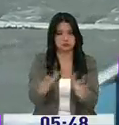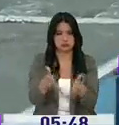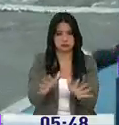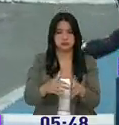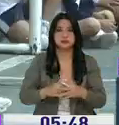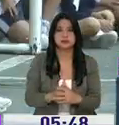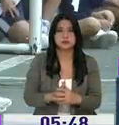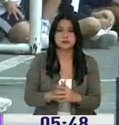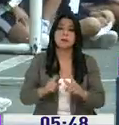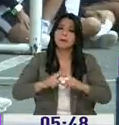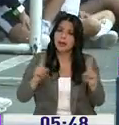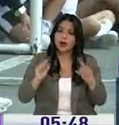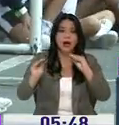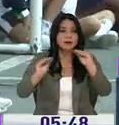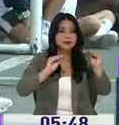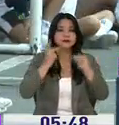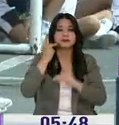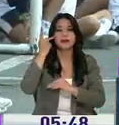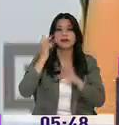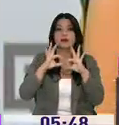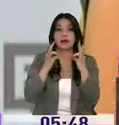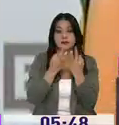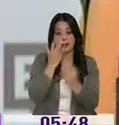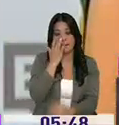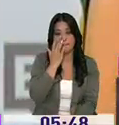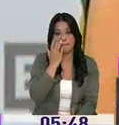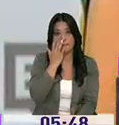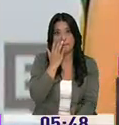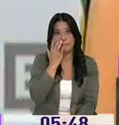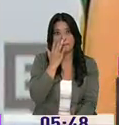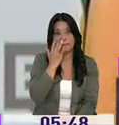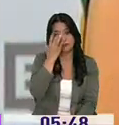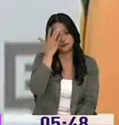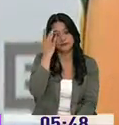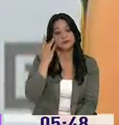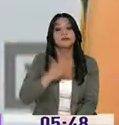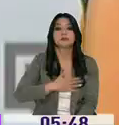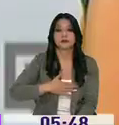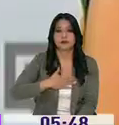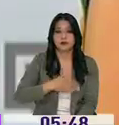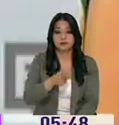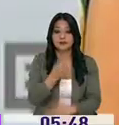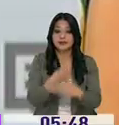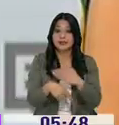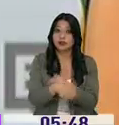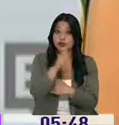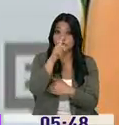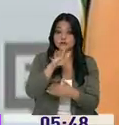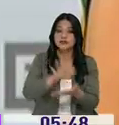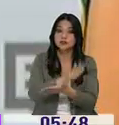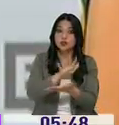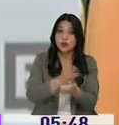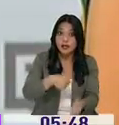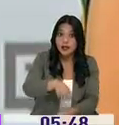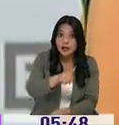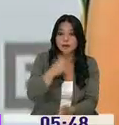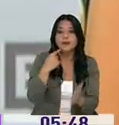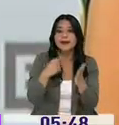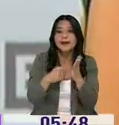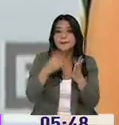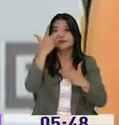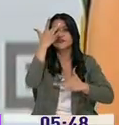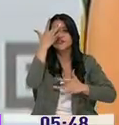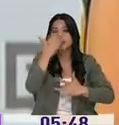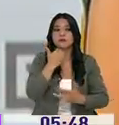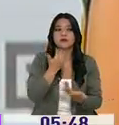ciertas advertencias a los padres de familia. Por favor, evitar enviar a los niños a las escuelas si presentan algún